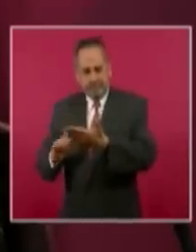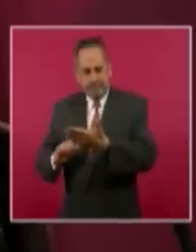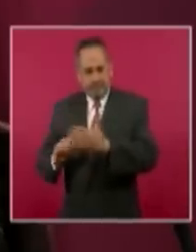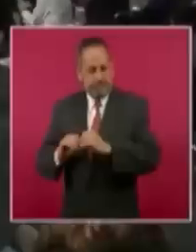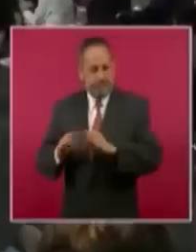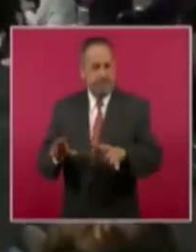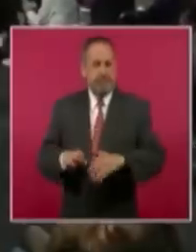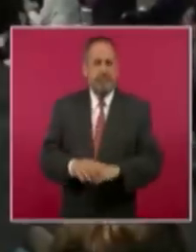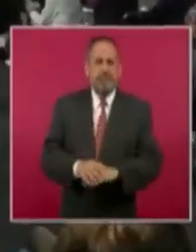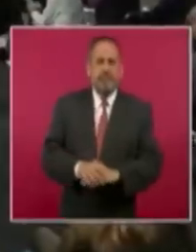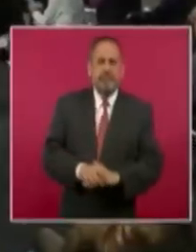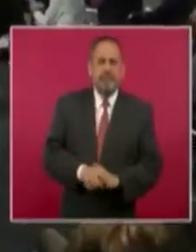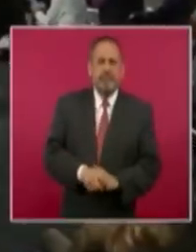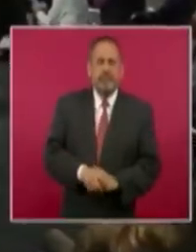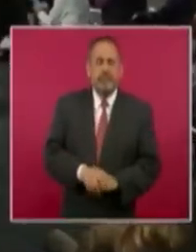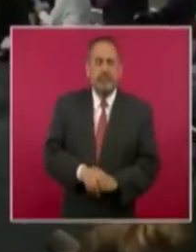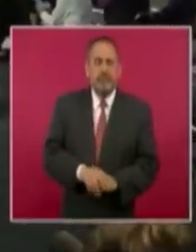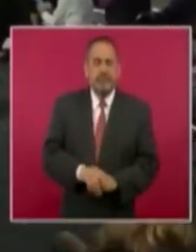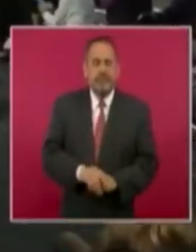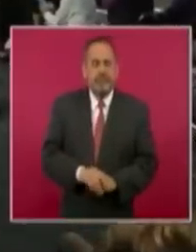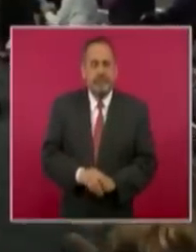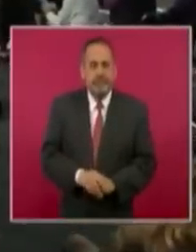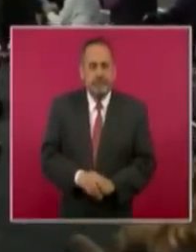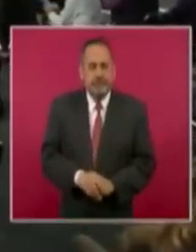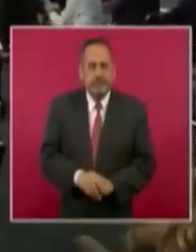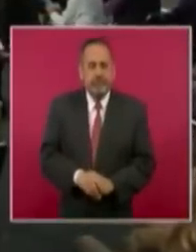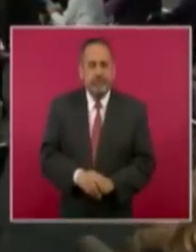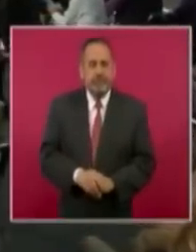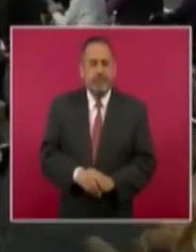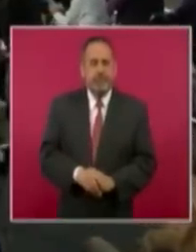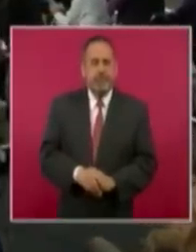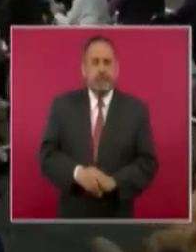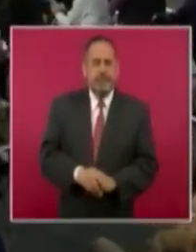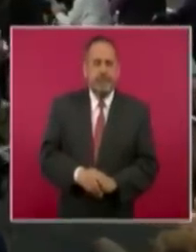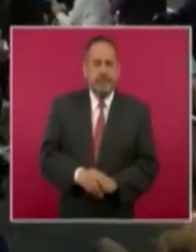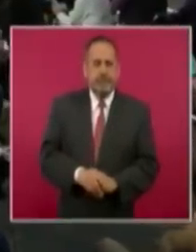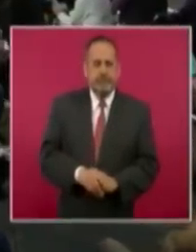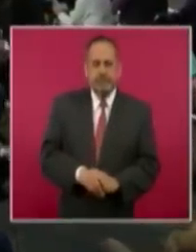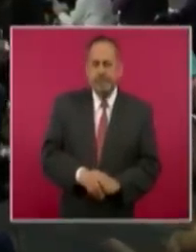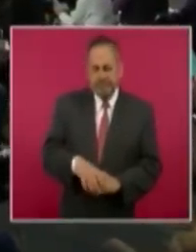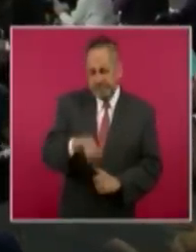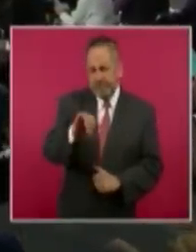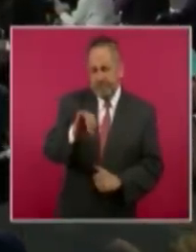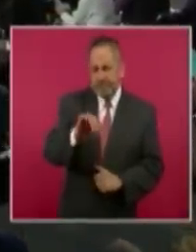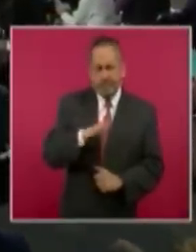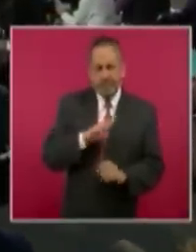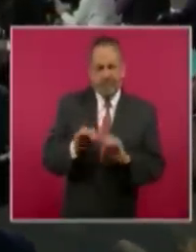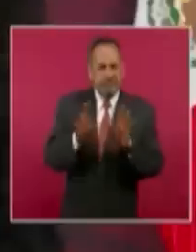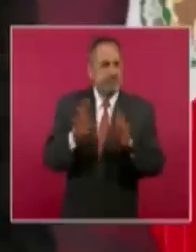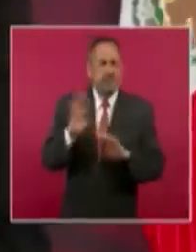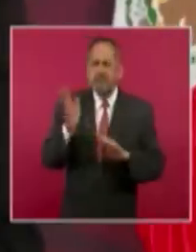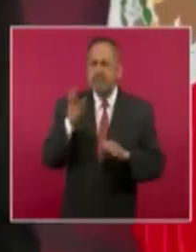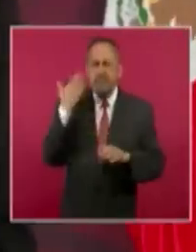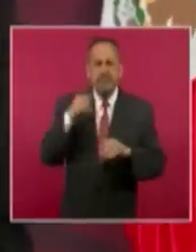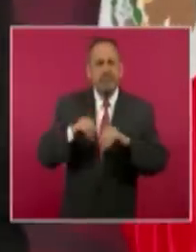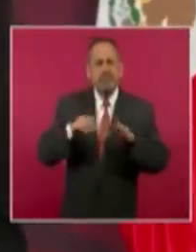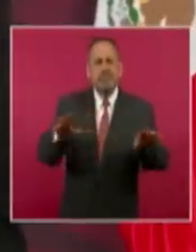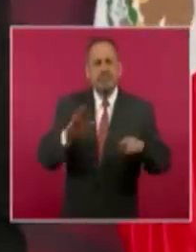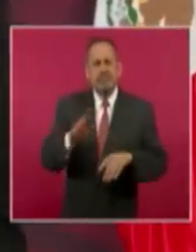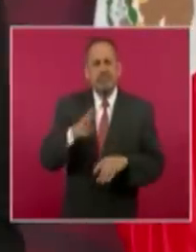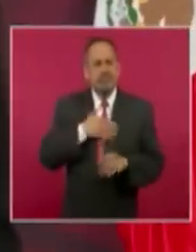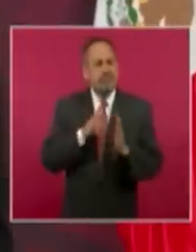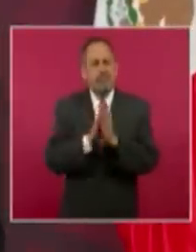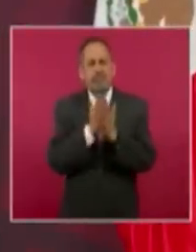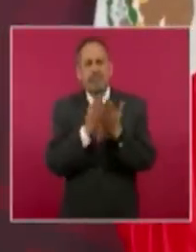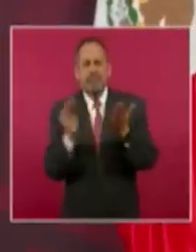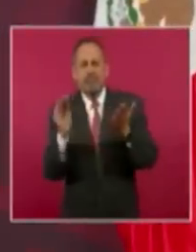evidentemente que habrá algunos votantes que migren hacia otros lados en este caso de ambos por México o